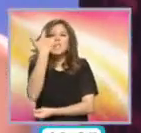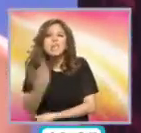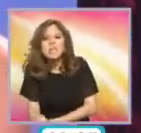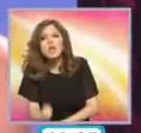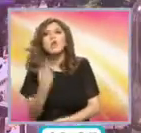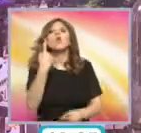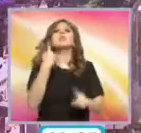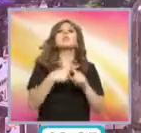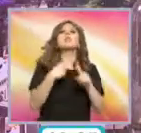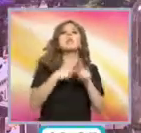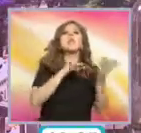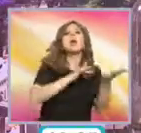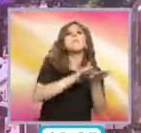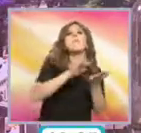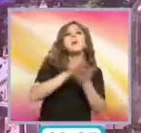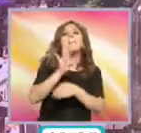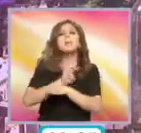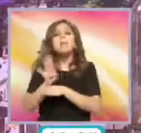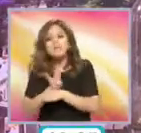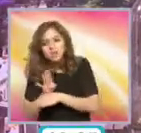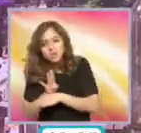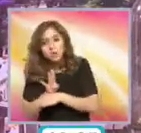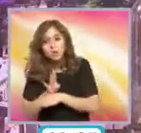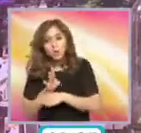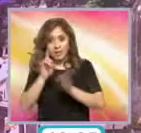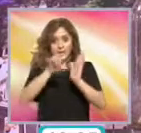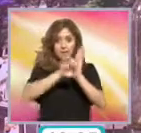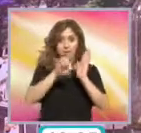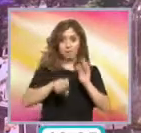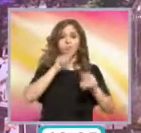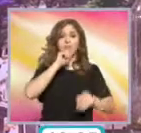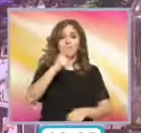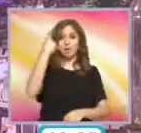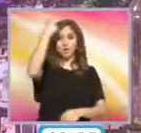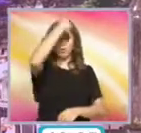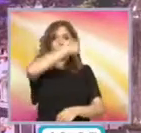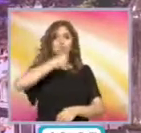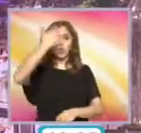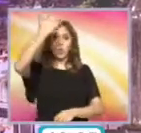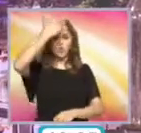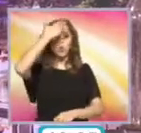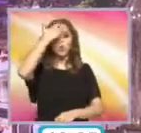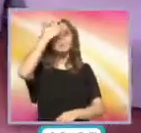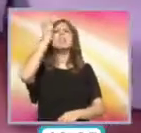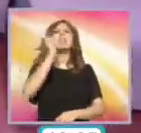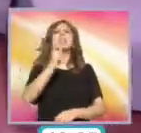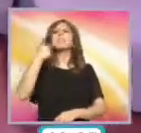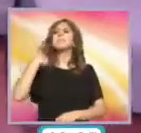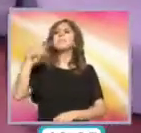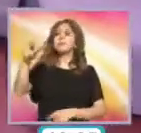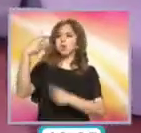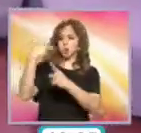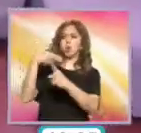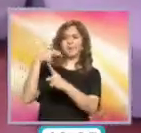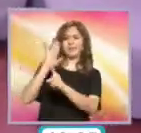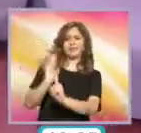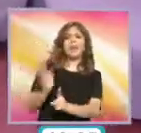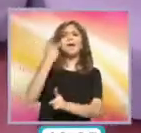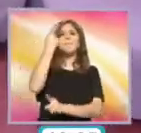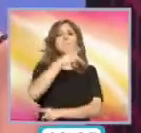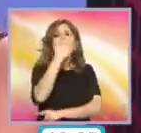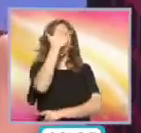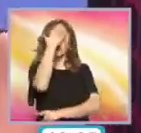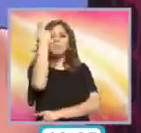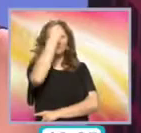Porque a ver, ¿cómo se llama tal? A ver, lo voy a googlear. Conocer a nuestros legisladores. ¿Cómo es? Porque si no, ni lo conocías. Y tienes comunicación directa